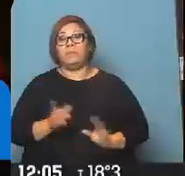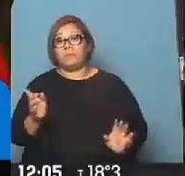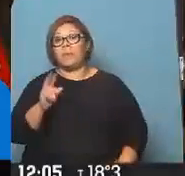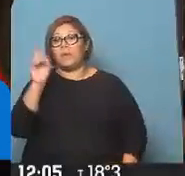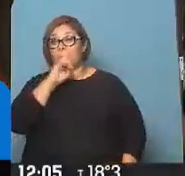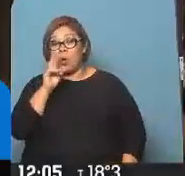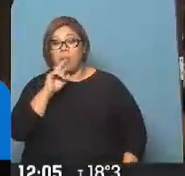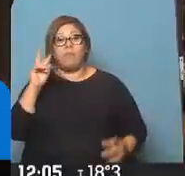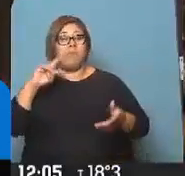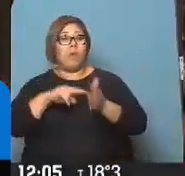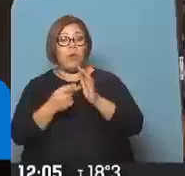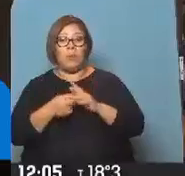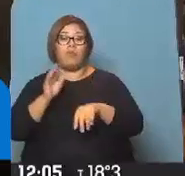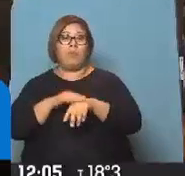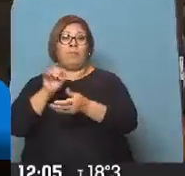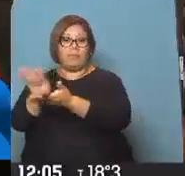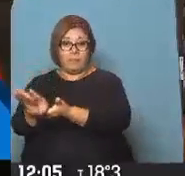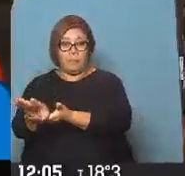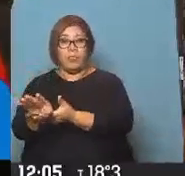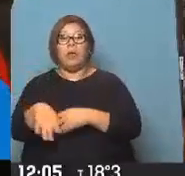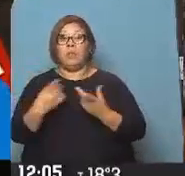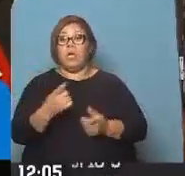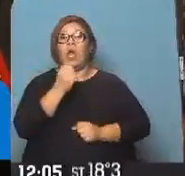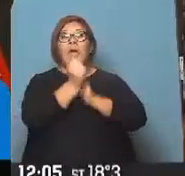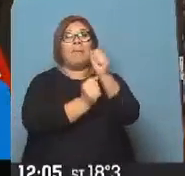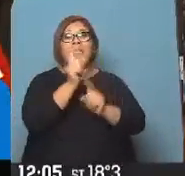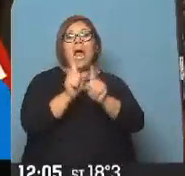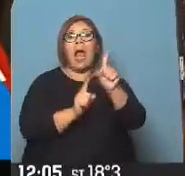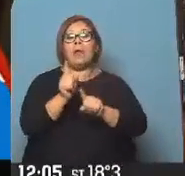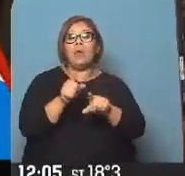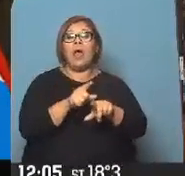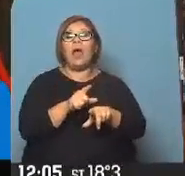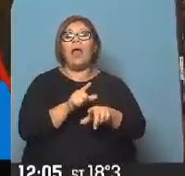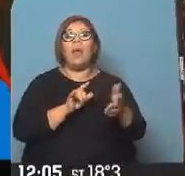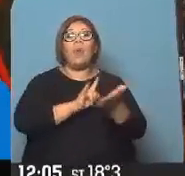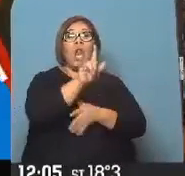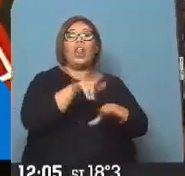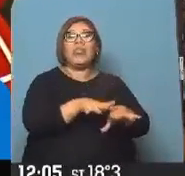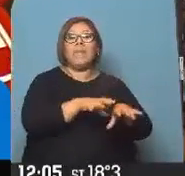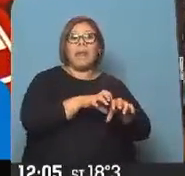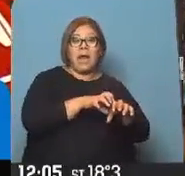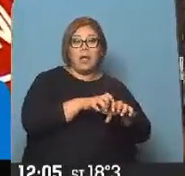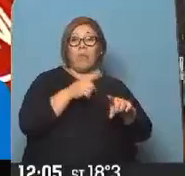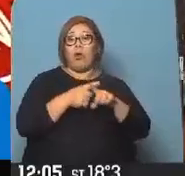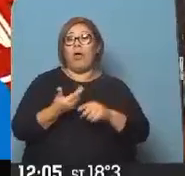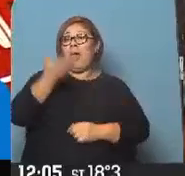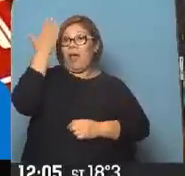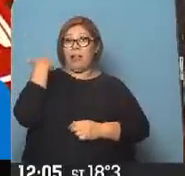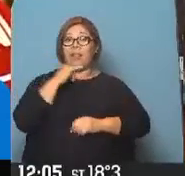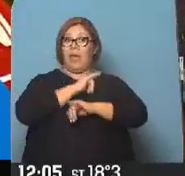hay vuelos que las empresas mismas fueron adelantando otros que lo fueron atrasando dado que nosotros hemos avisado con